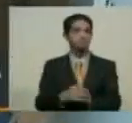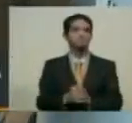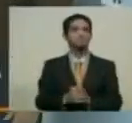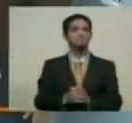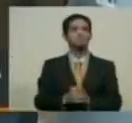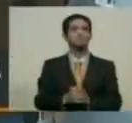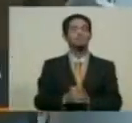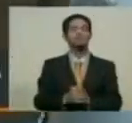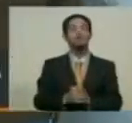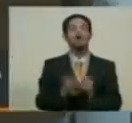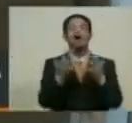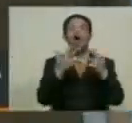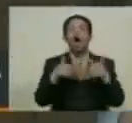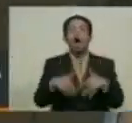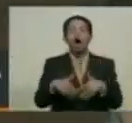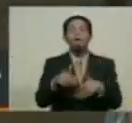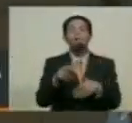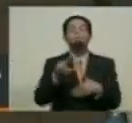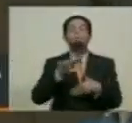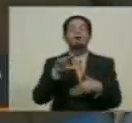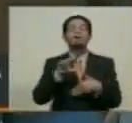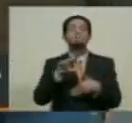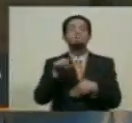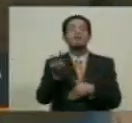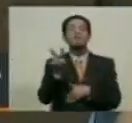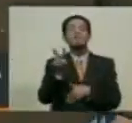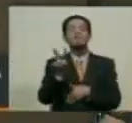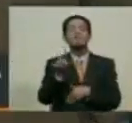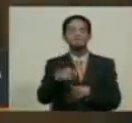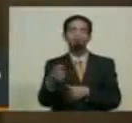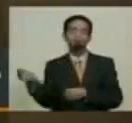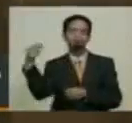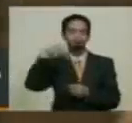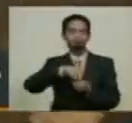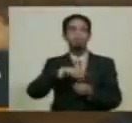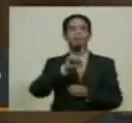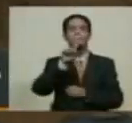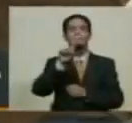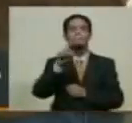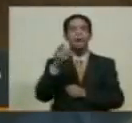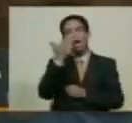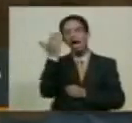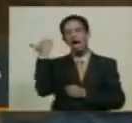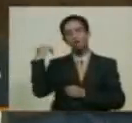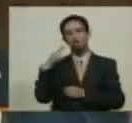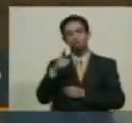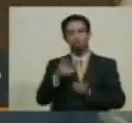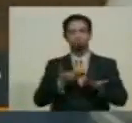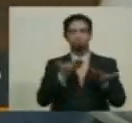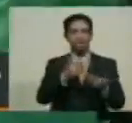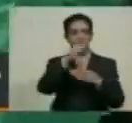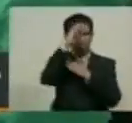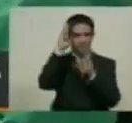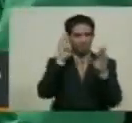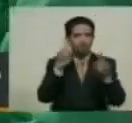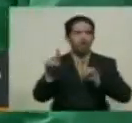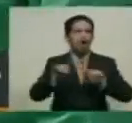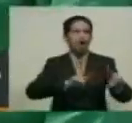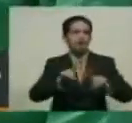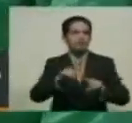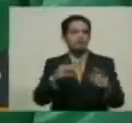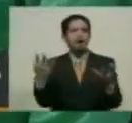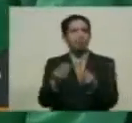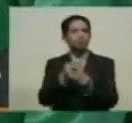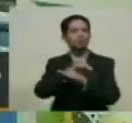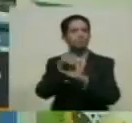OPS está presente en Venezuela desde 1958 ofreciendo asistencia al país en coordinación con el Ministerio